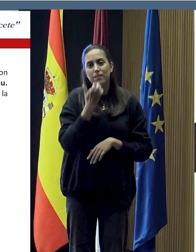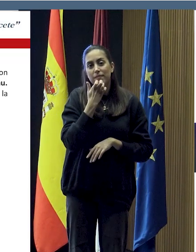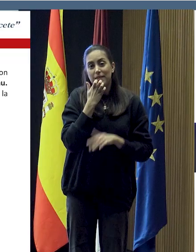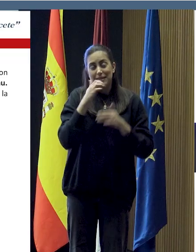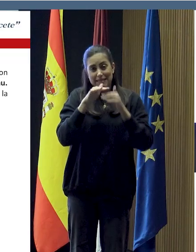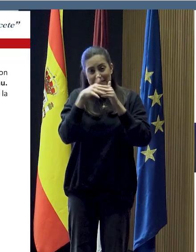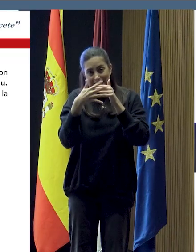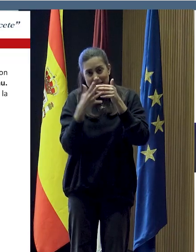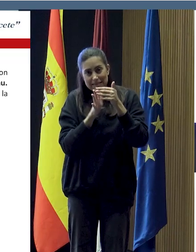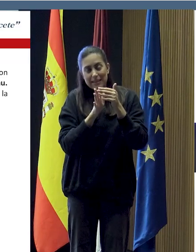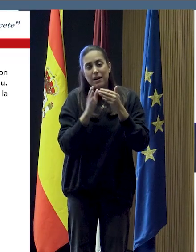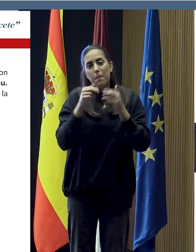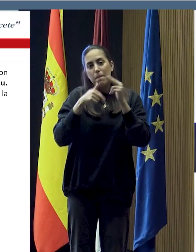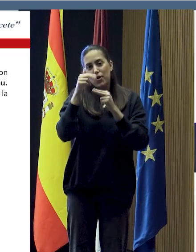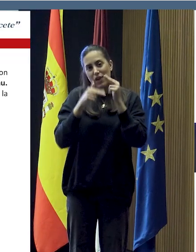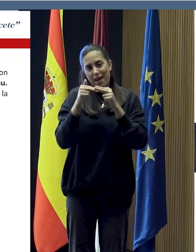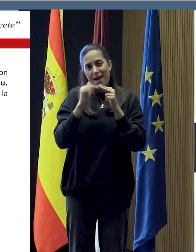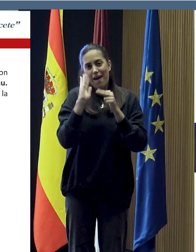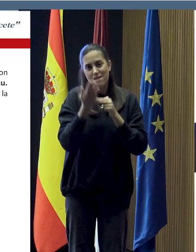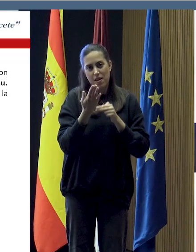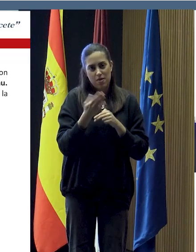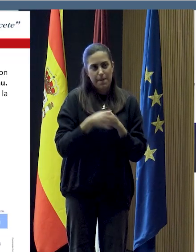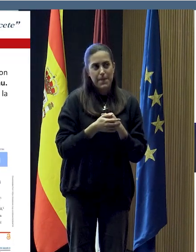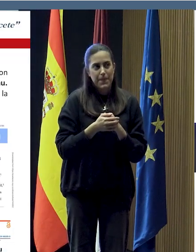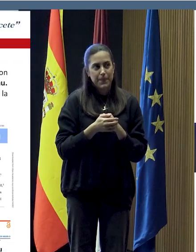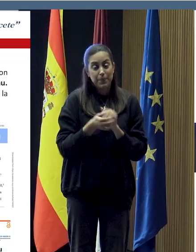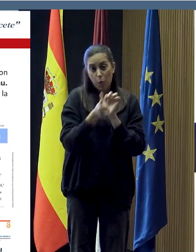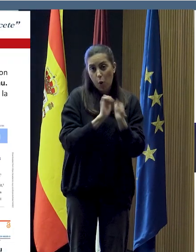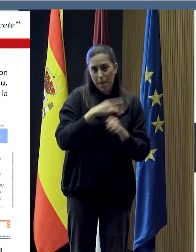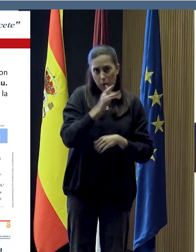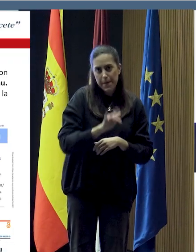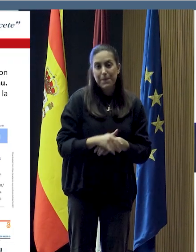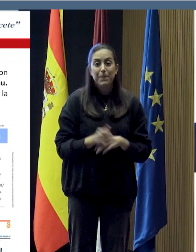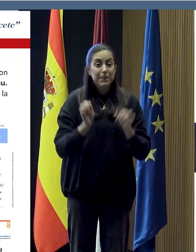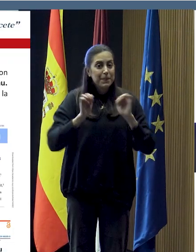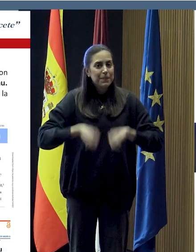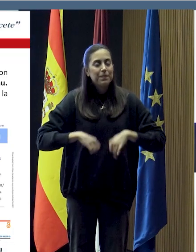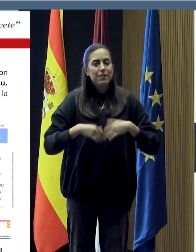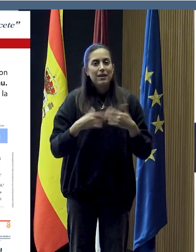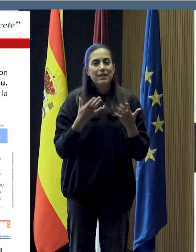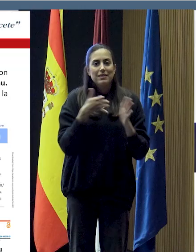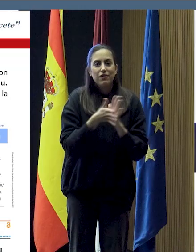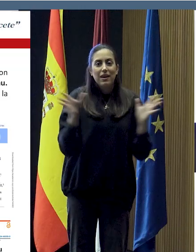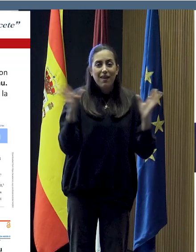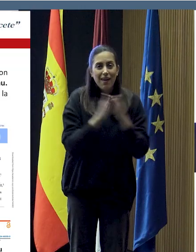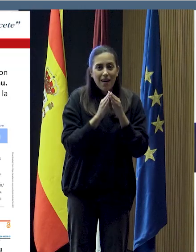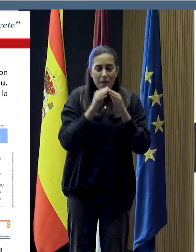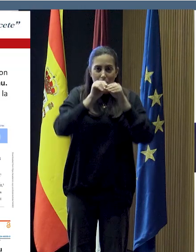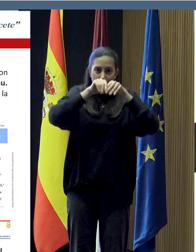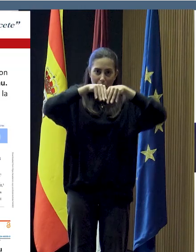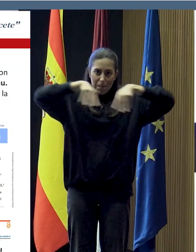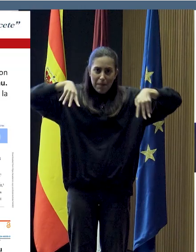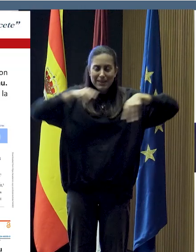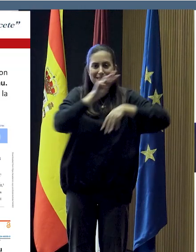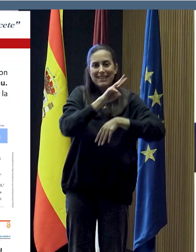reconstrucciones, pero allá de la proteína aberrante. ¿Vale? Con esto lo que hemos hecho es elaborar mapas tridimensionales, no solamente